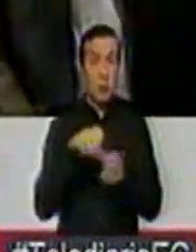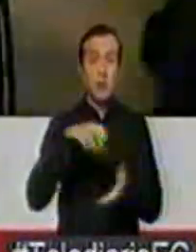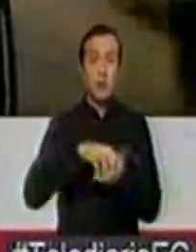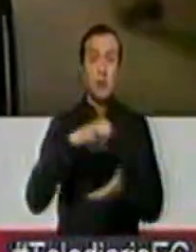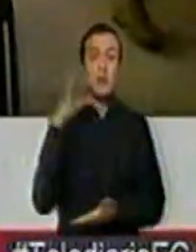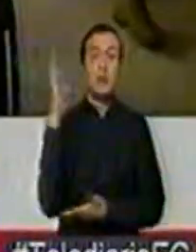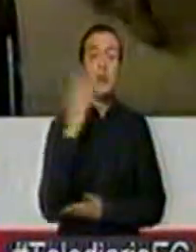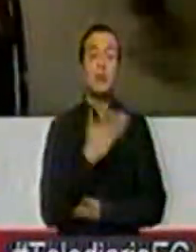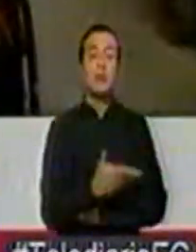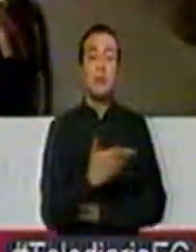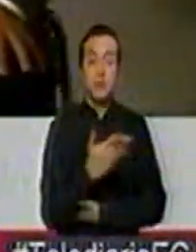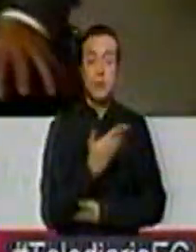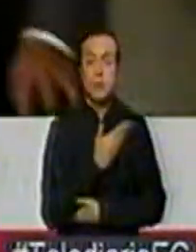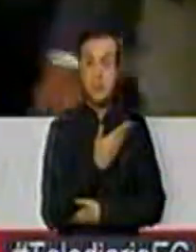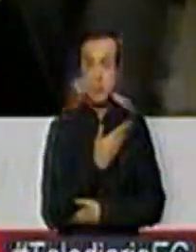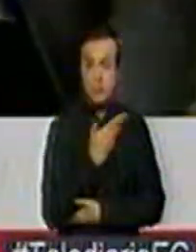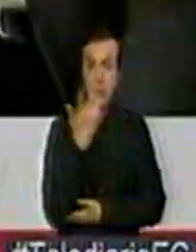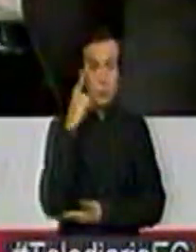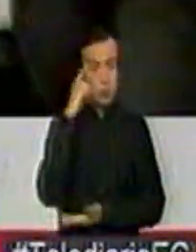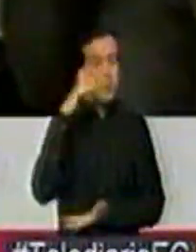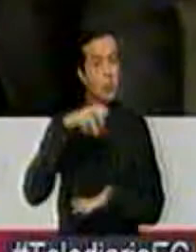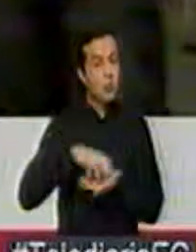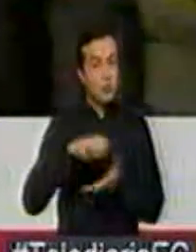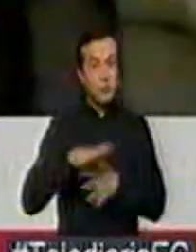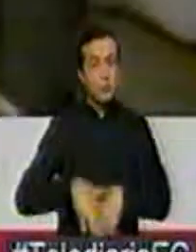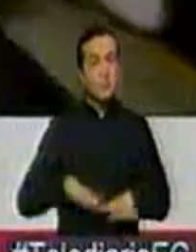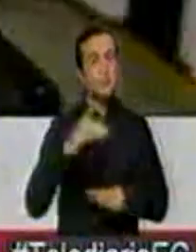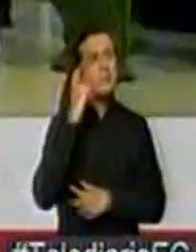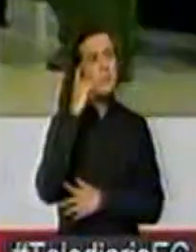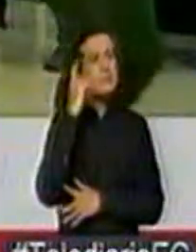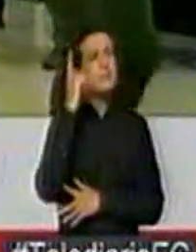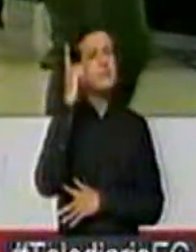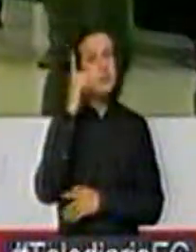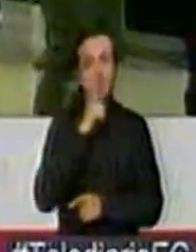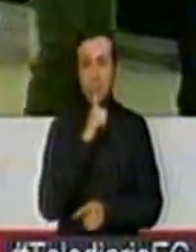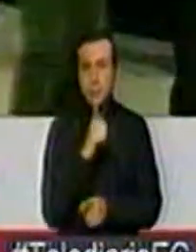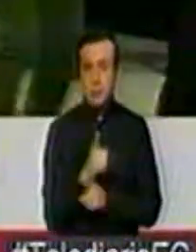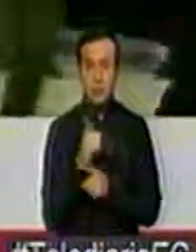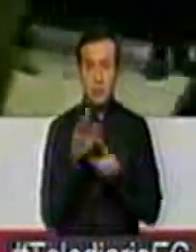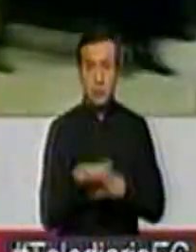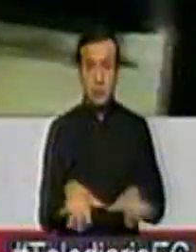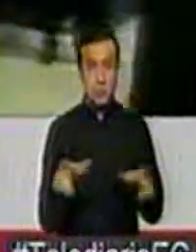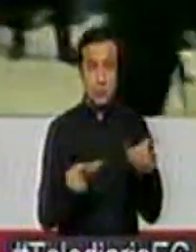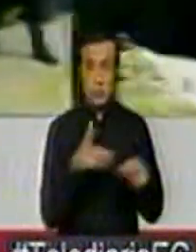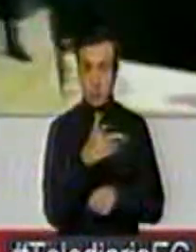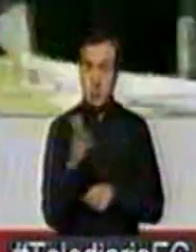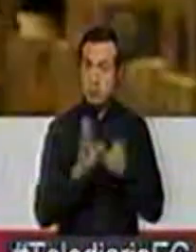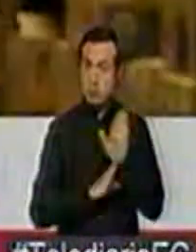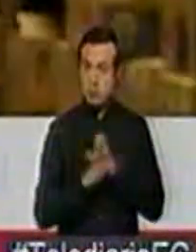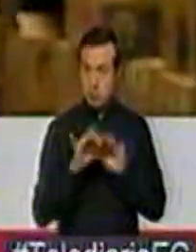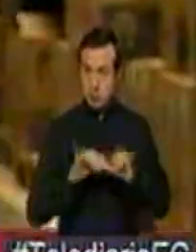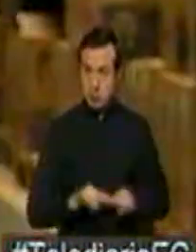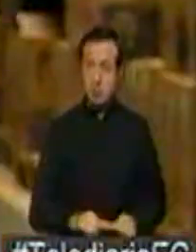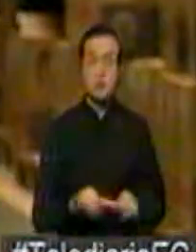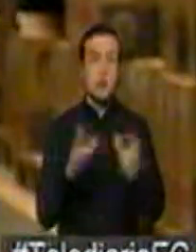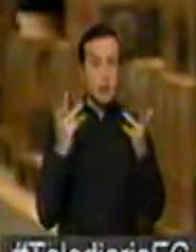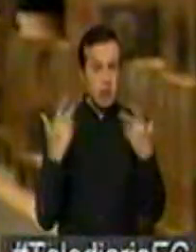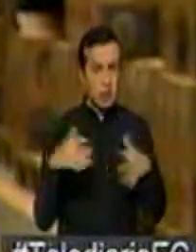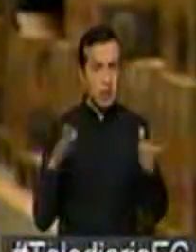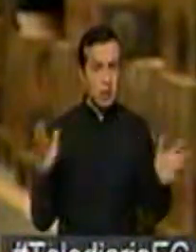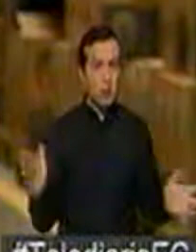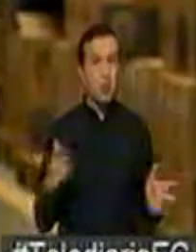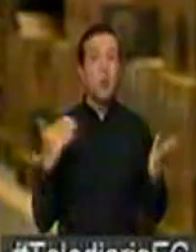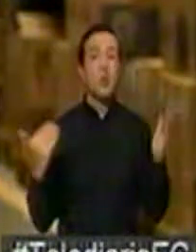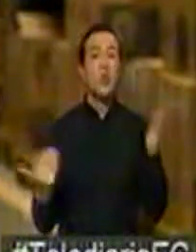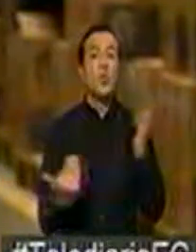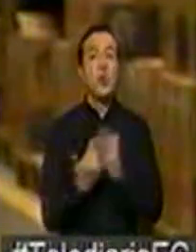Tungurahua hace al jefe de Estado y su gobierno en general a pensar en grande para que este sector siga creciendo. Hemos promovido la creación de un